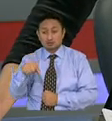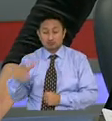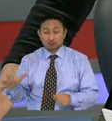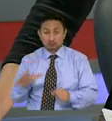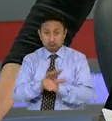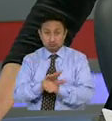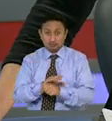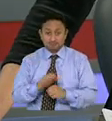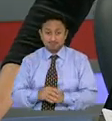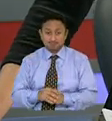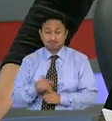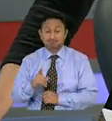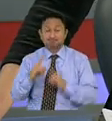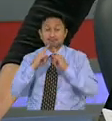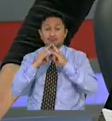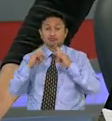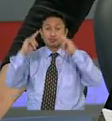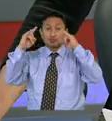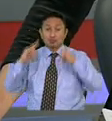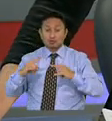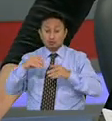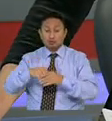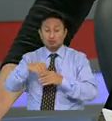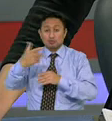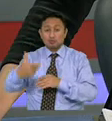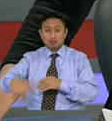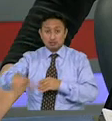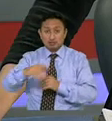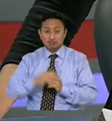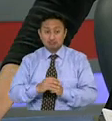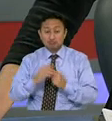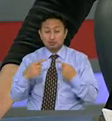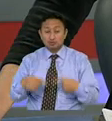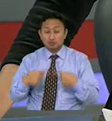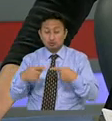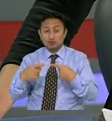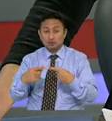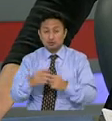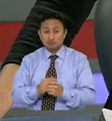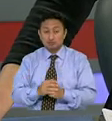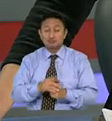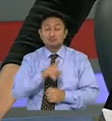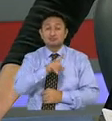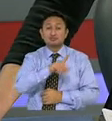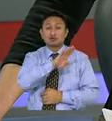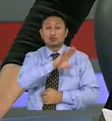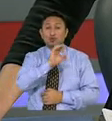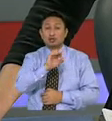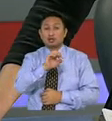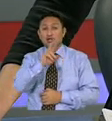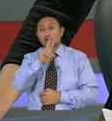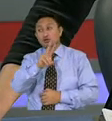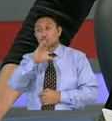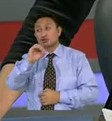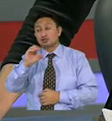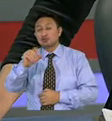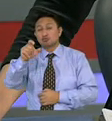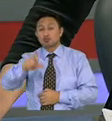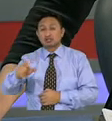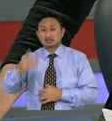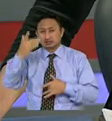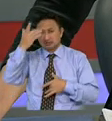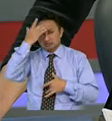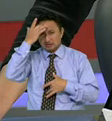capacidad. Las carpas instaladas en los parqueaderos atienden diariamente de 140 a 200 personas con